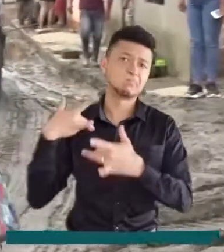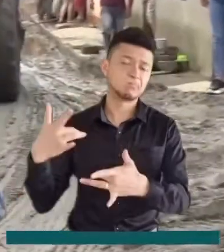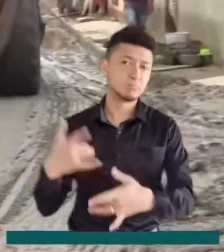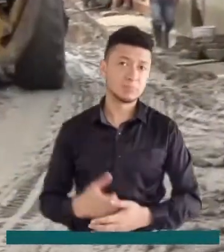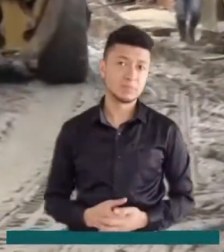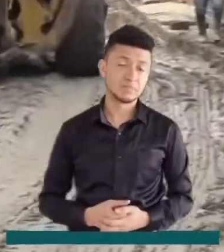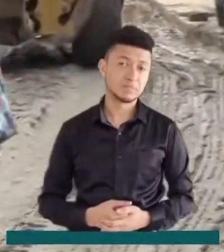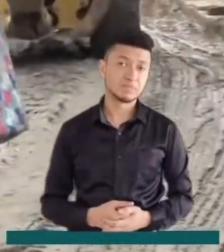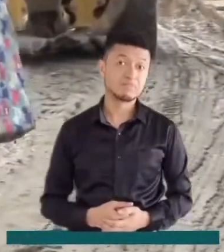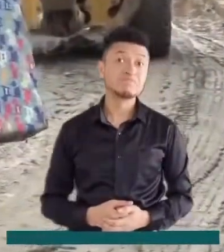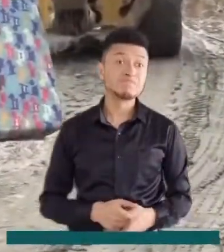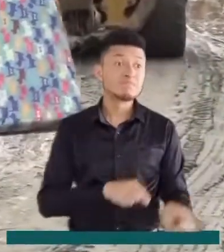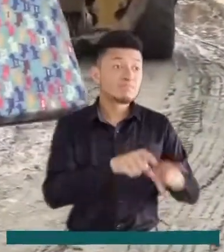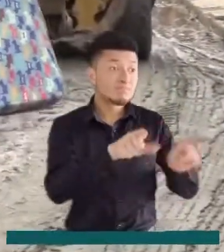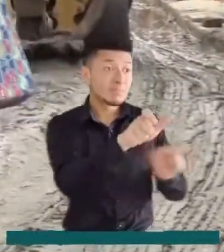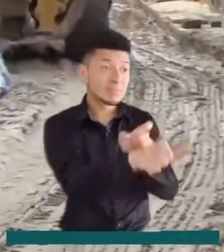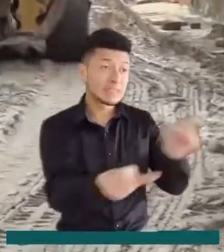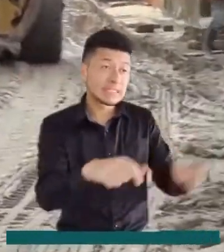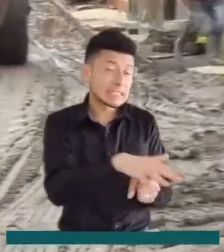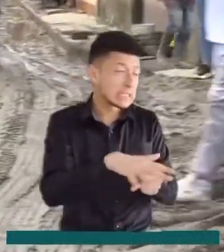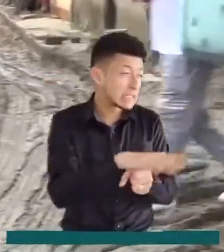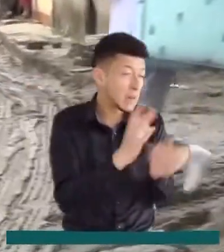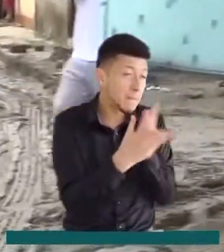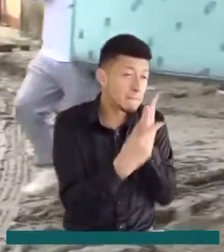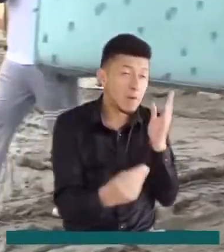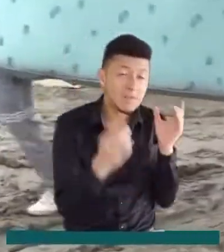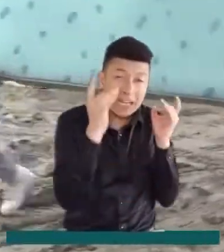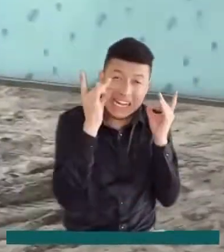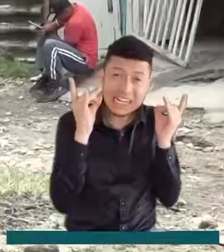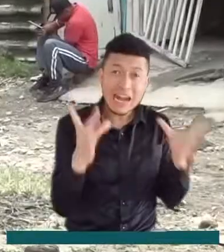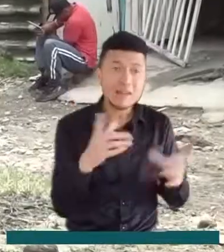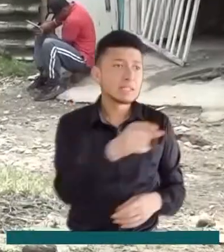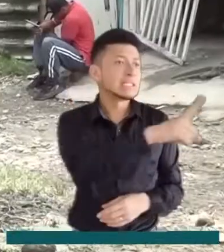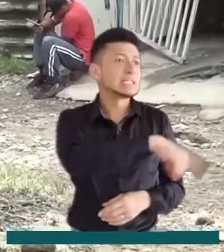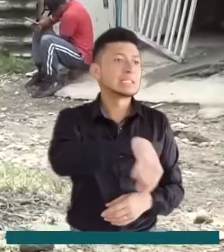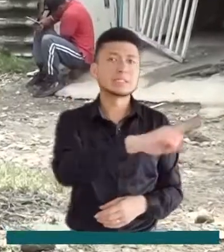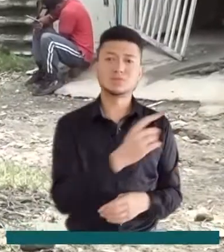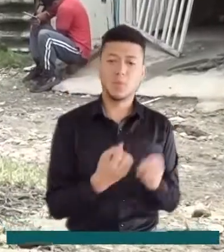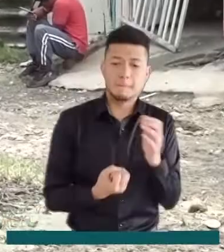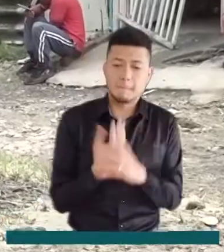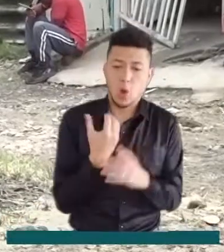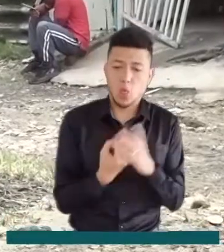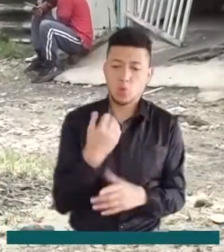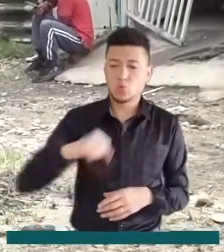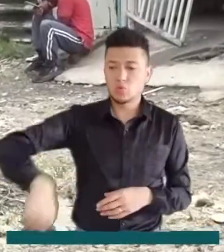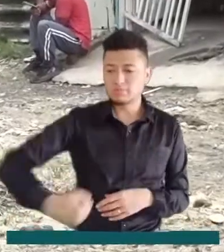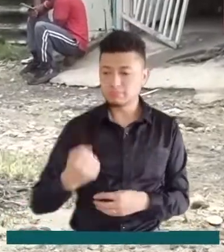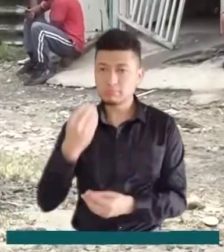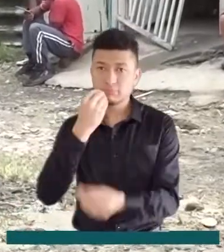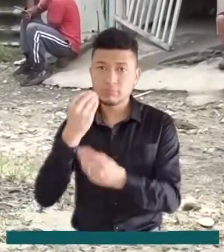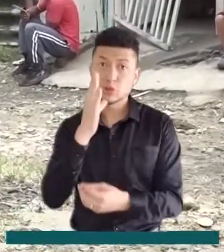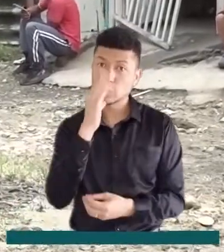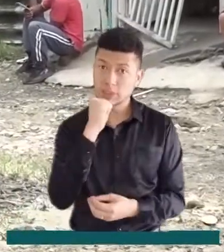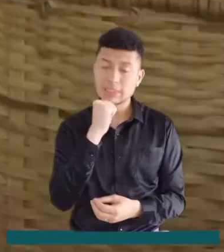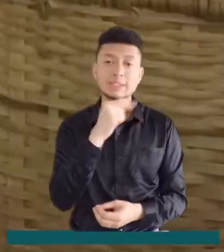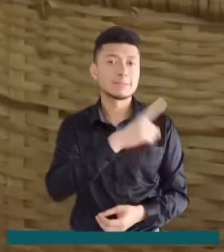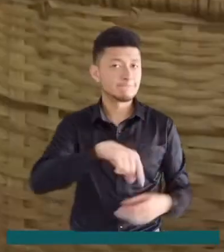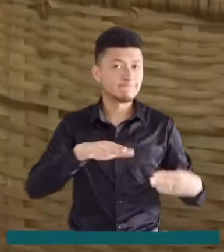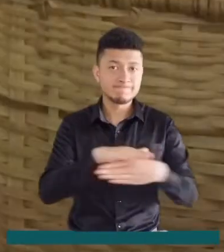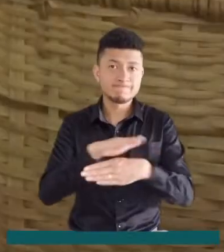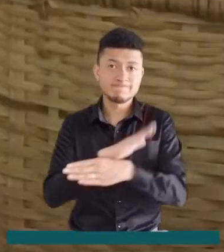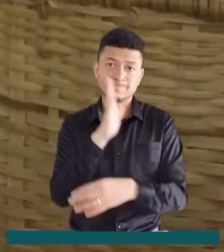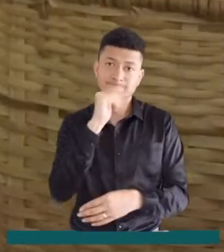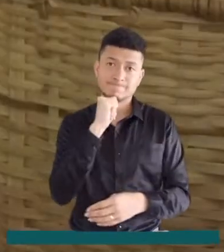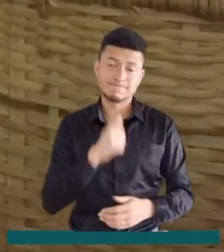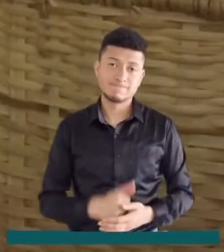de beneficiarios son personas que por condiciones de extrema pobreza no cuentan con acceso a los productos de la canasta familiar.